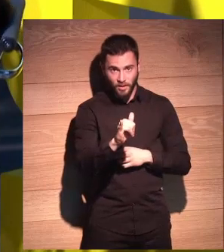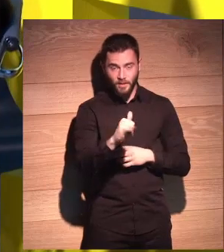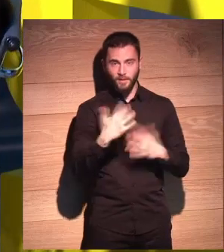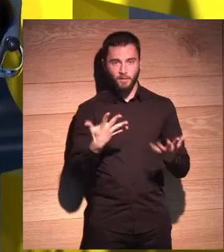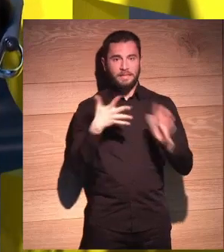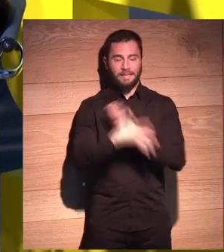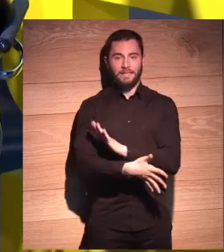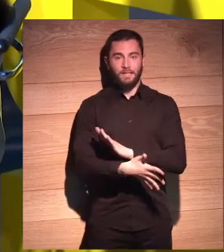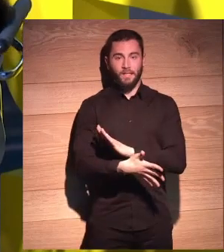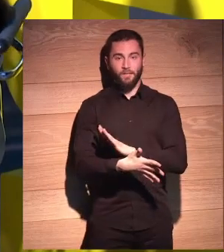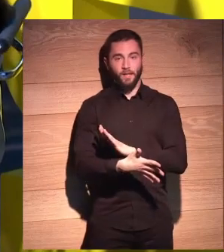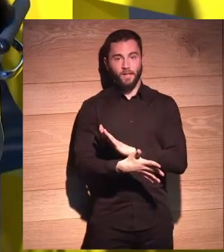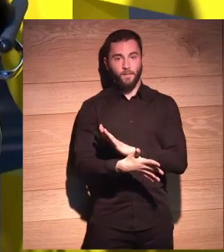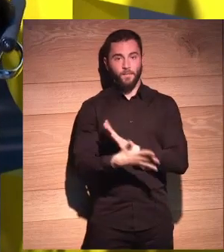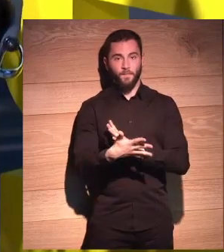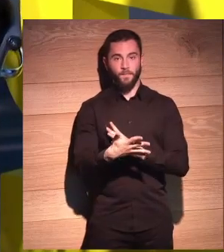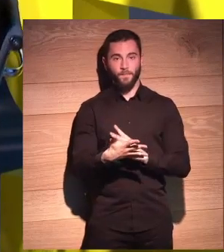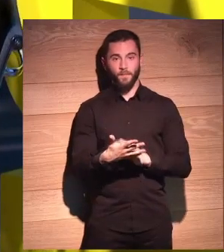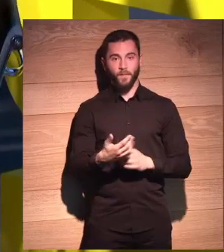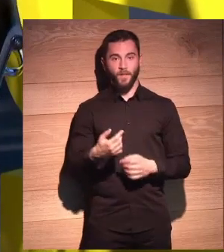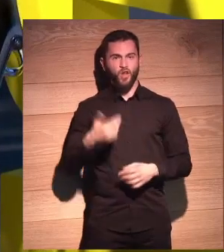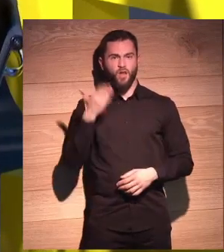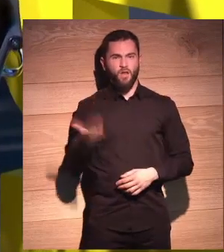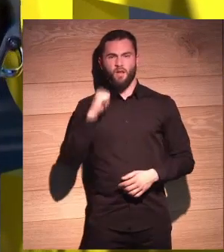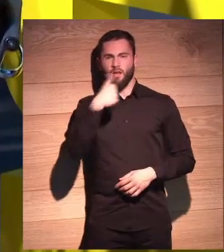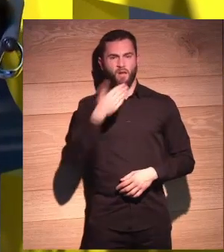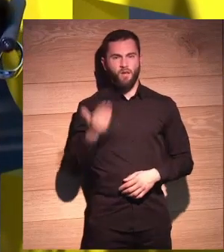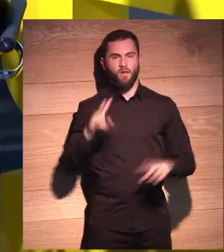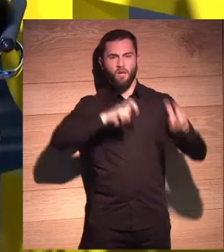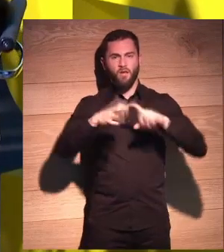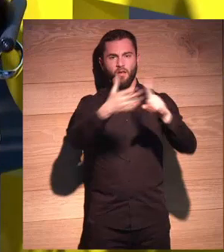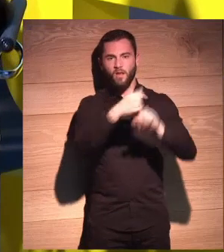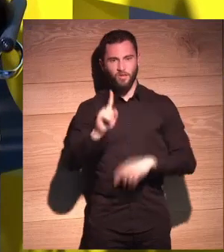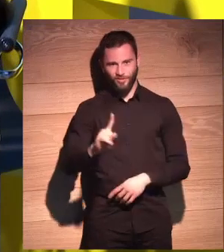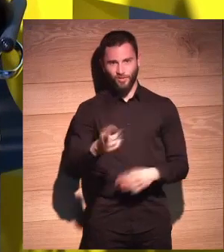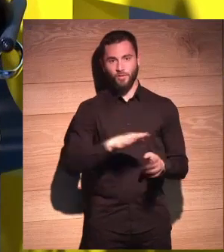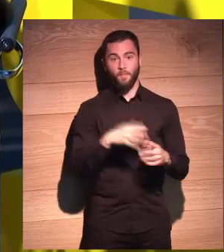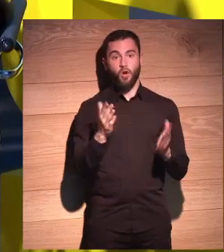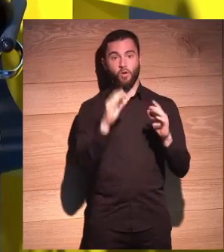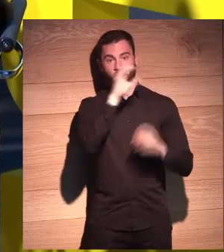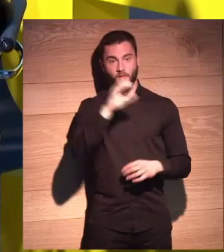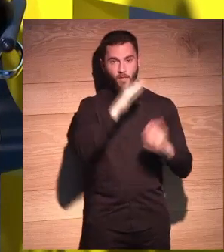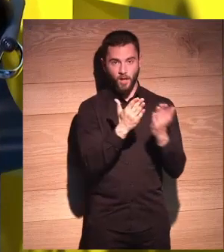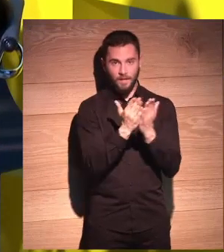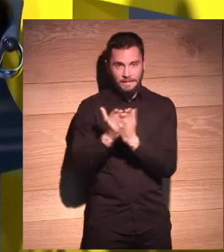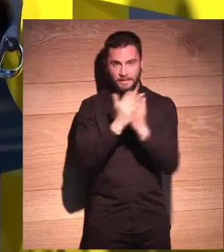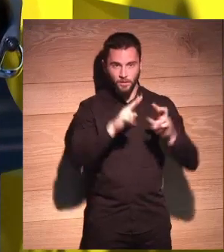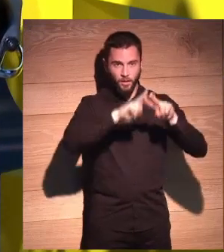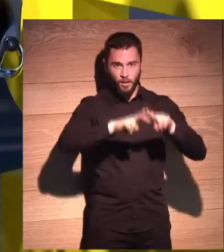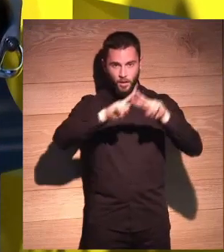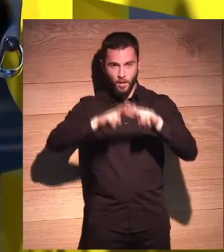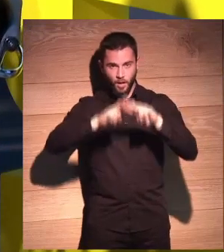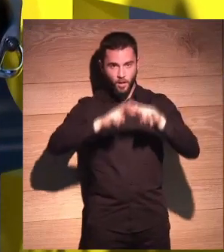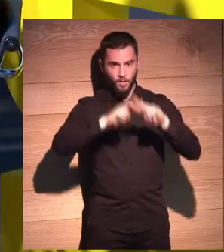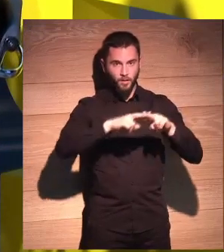no solamente es buscar la piedra filosofal, sino que a veces el estudio de la conciencia pues se descompone, vamos por partes también, se